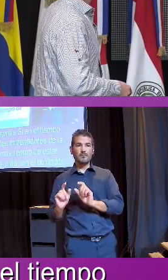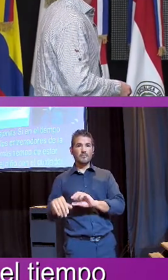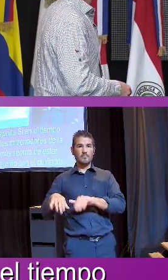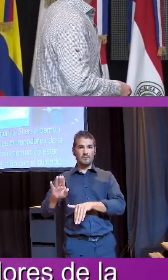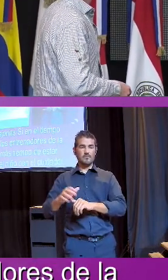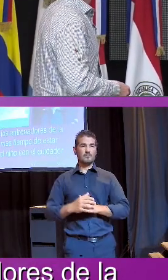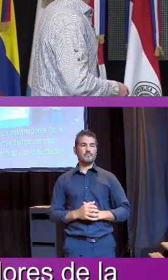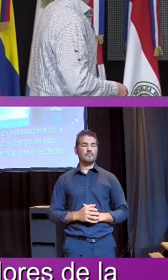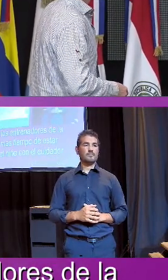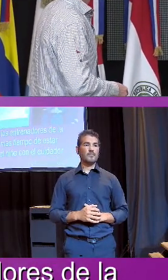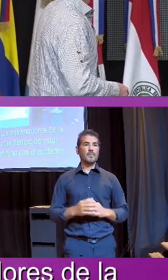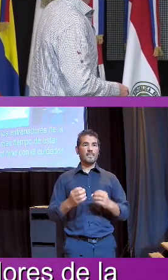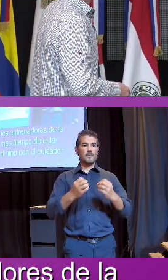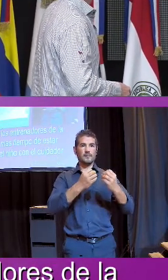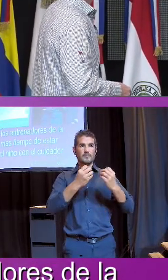Muy bien.